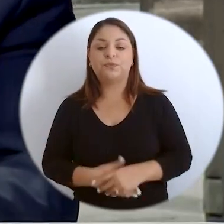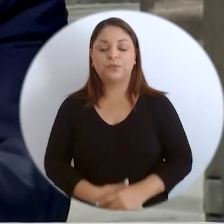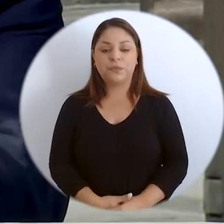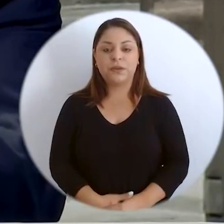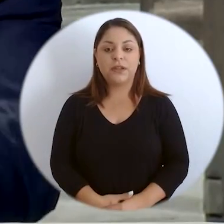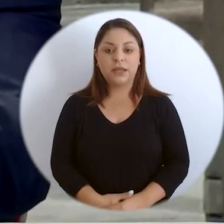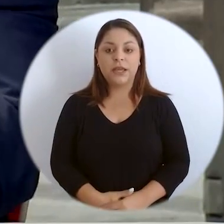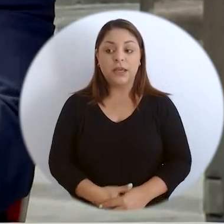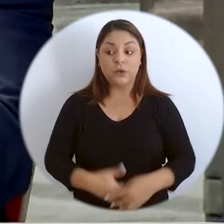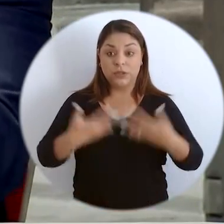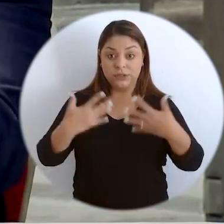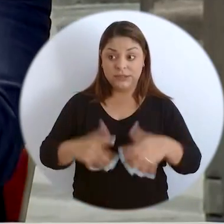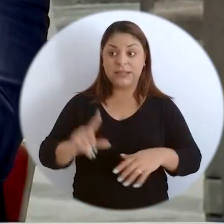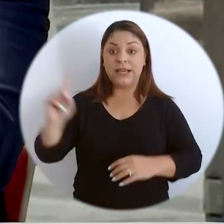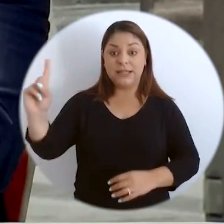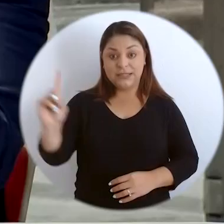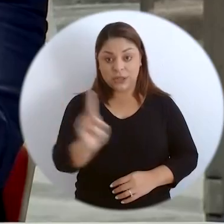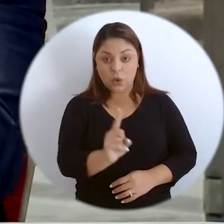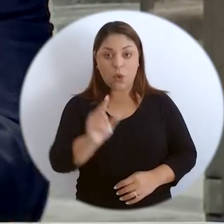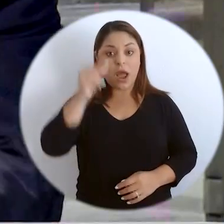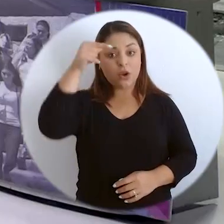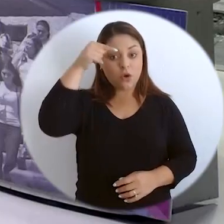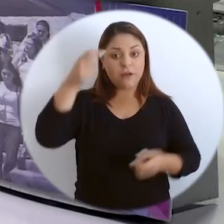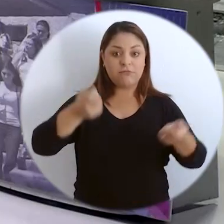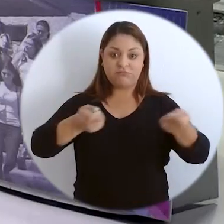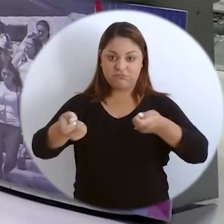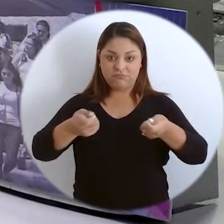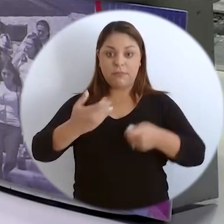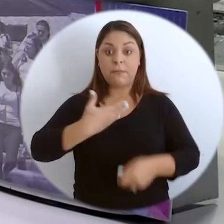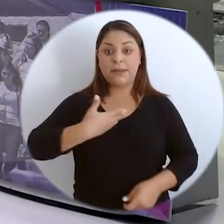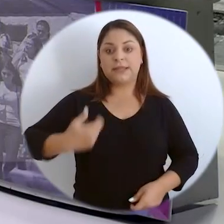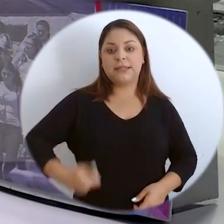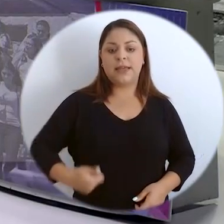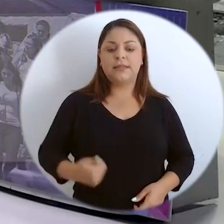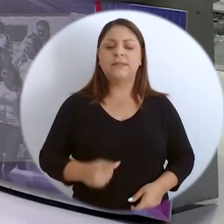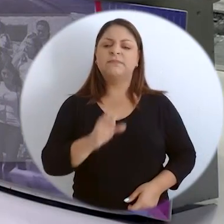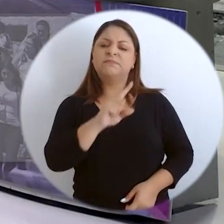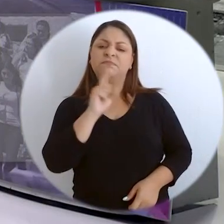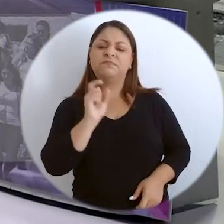que en el proceso electoral